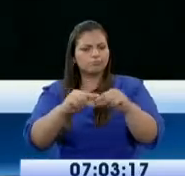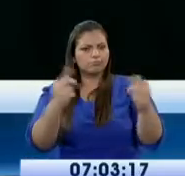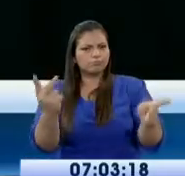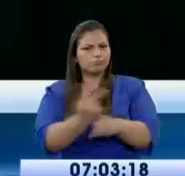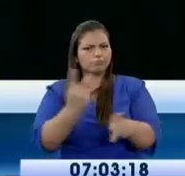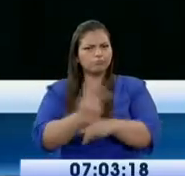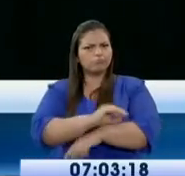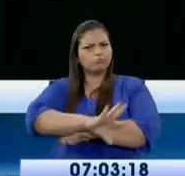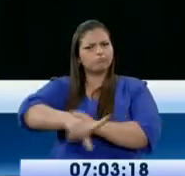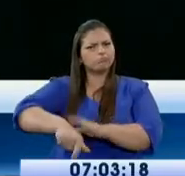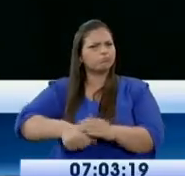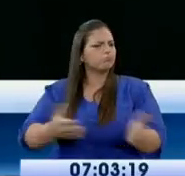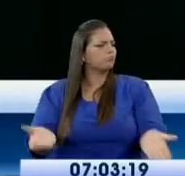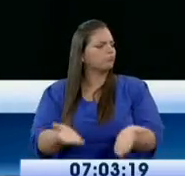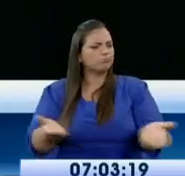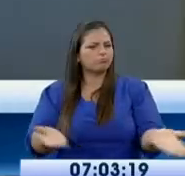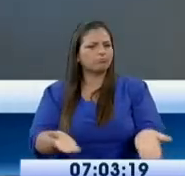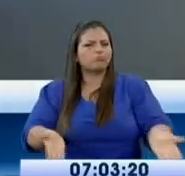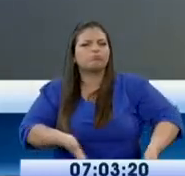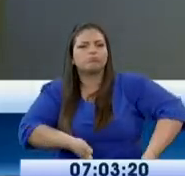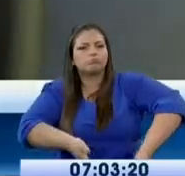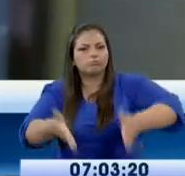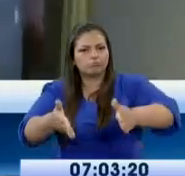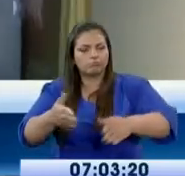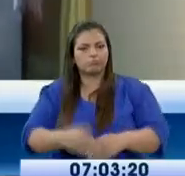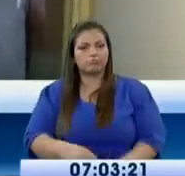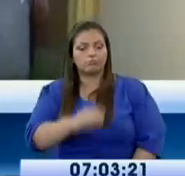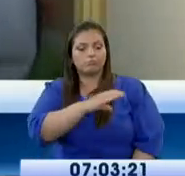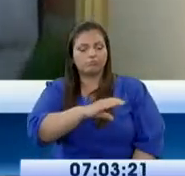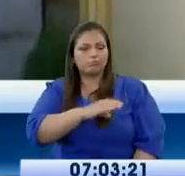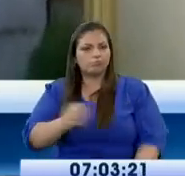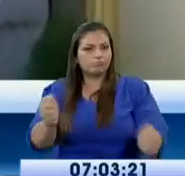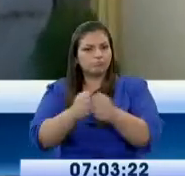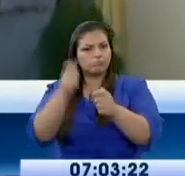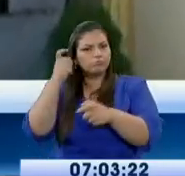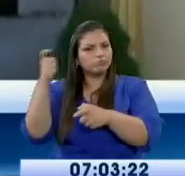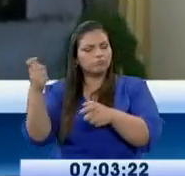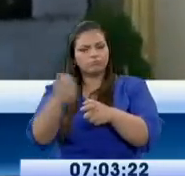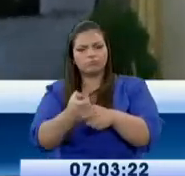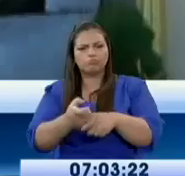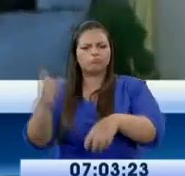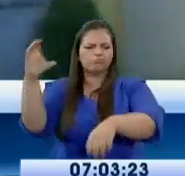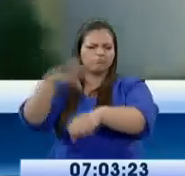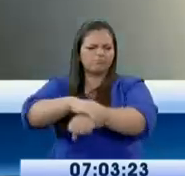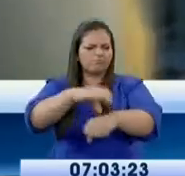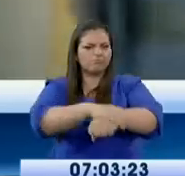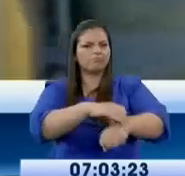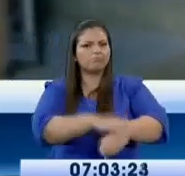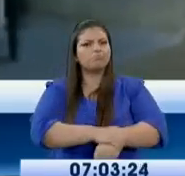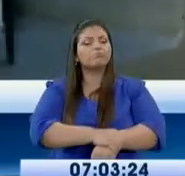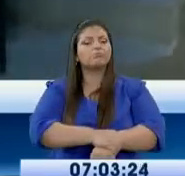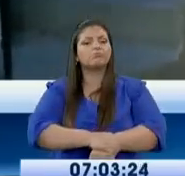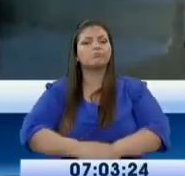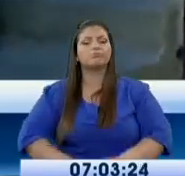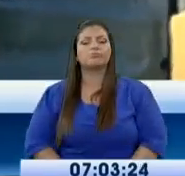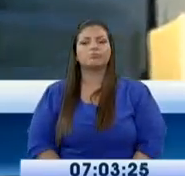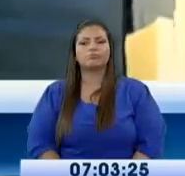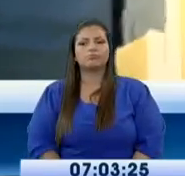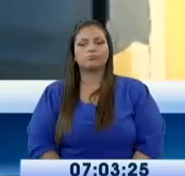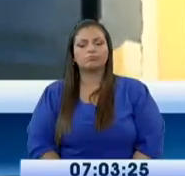carreteras. Fiscalía los acusaría a los detenidos por asociación ilícita. Como